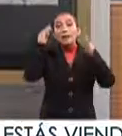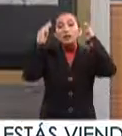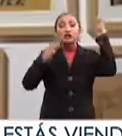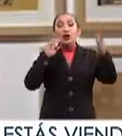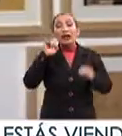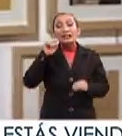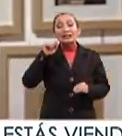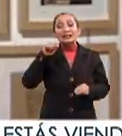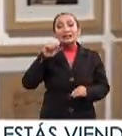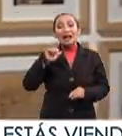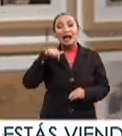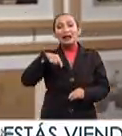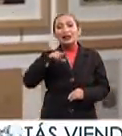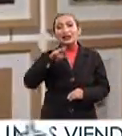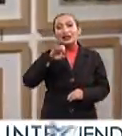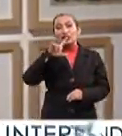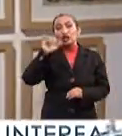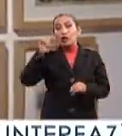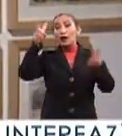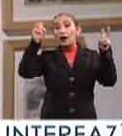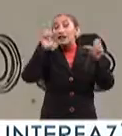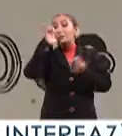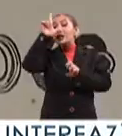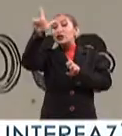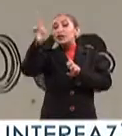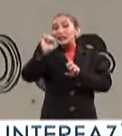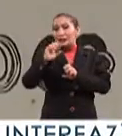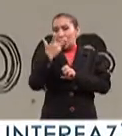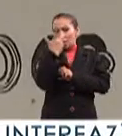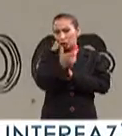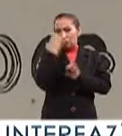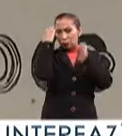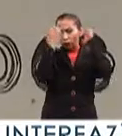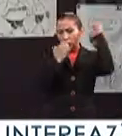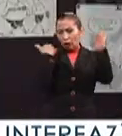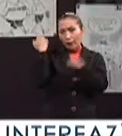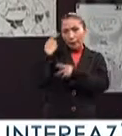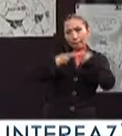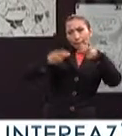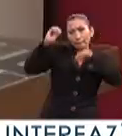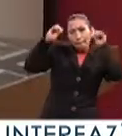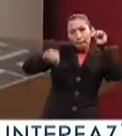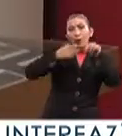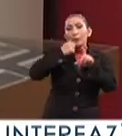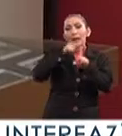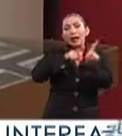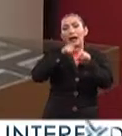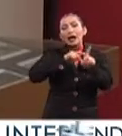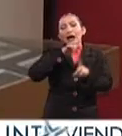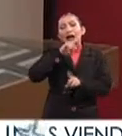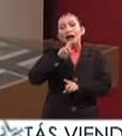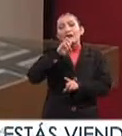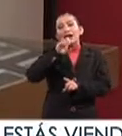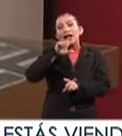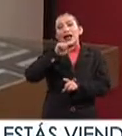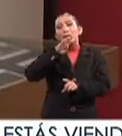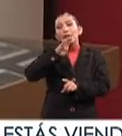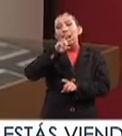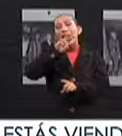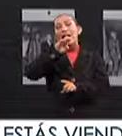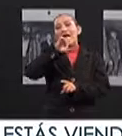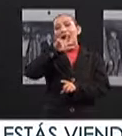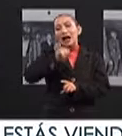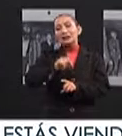del Estanquillo prepara una exposición de nombre Espíritu del 68, con la curaduría del caricaturista Rafael Barajas, El Fisgón, y